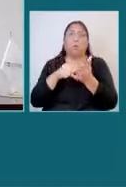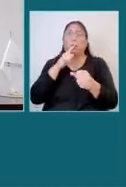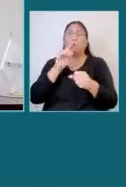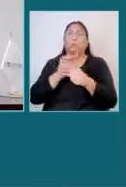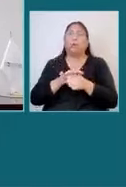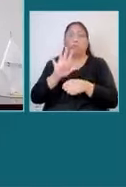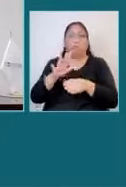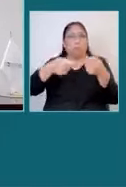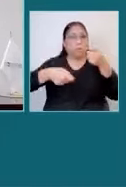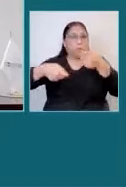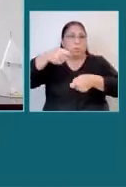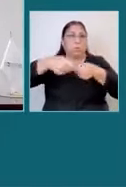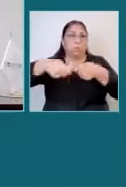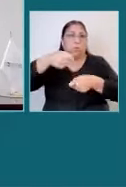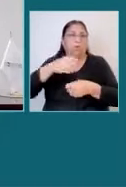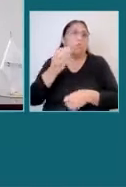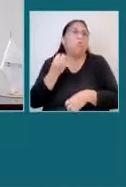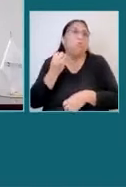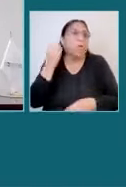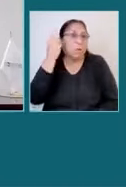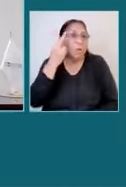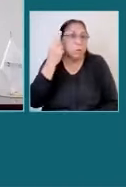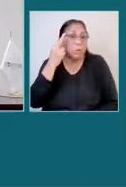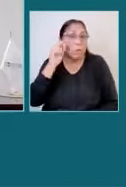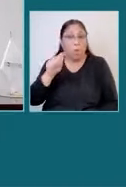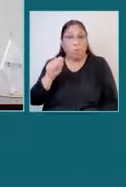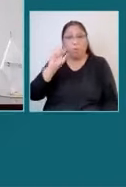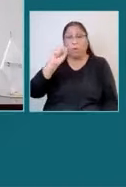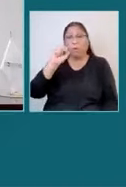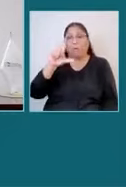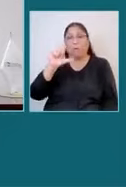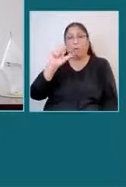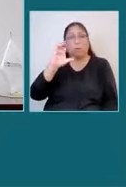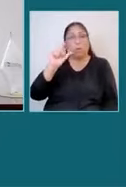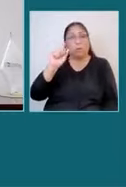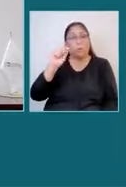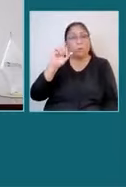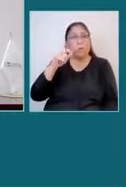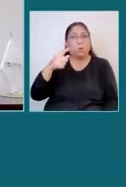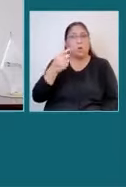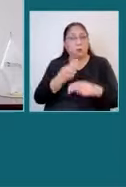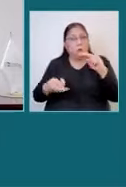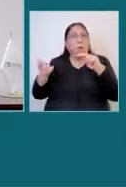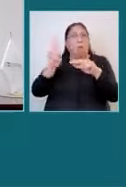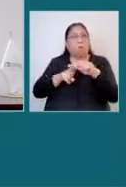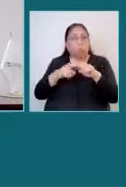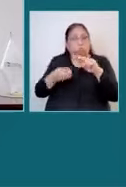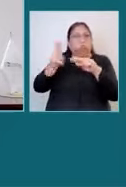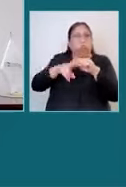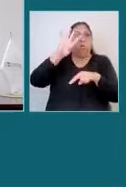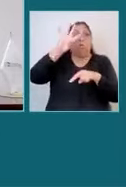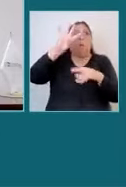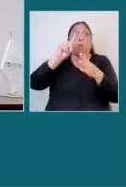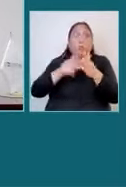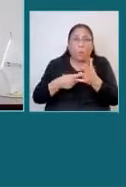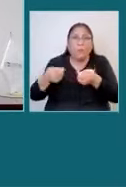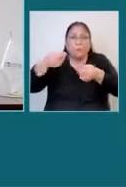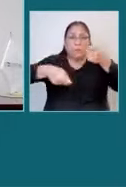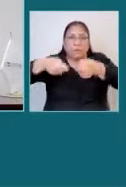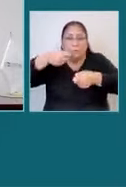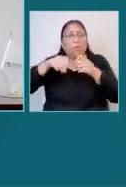compromiso de inversión, porque Salcantay ha logrado a la fecha multiplicar en 4 veces la inversión